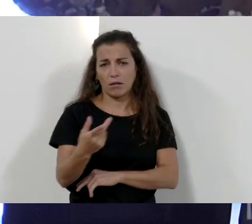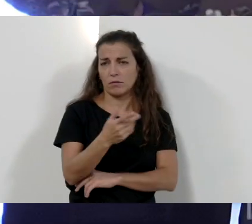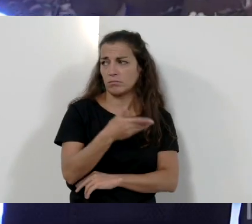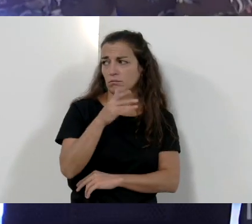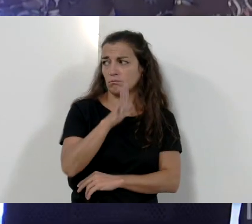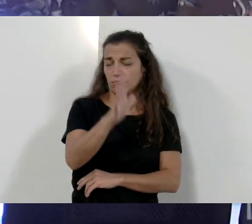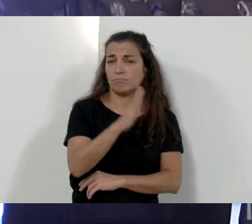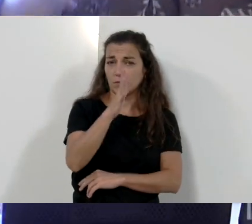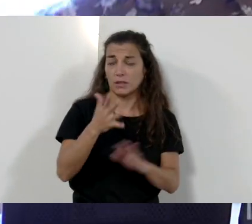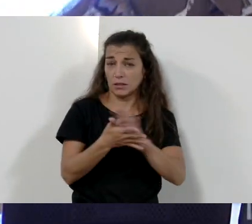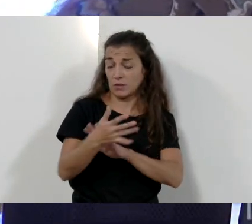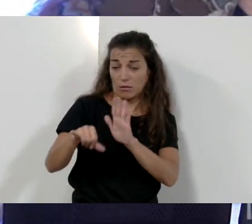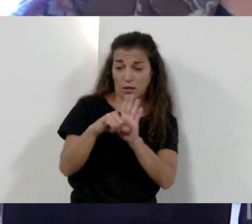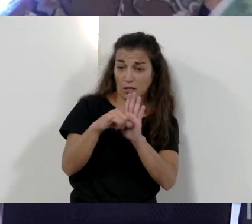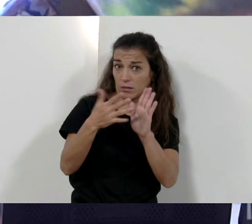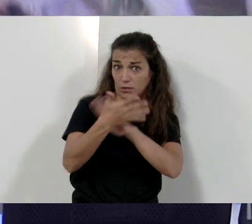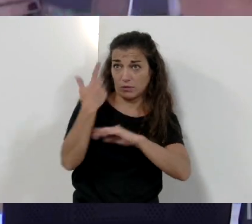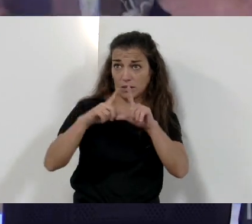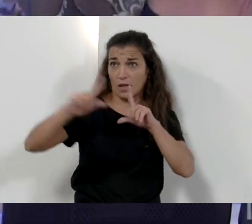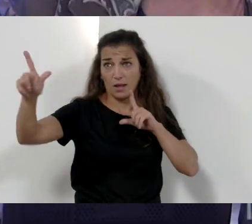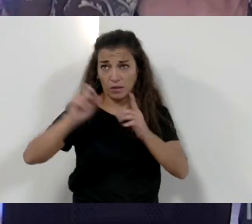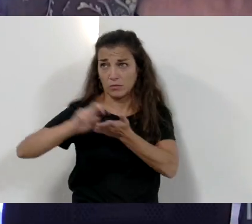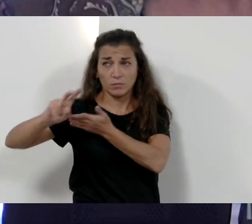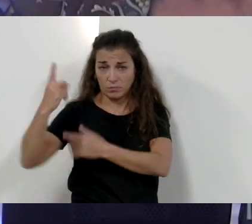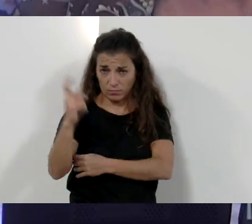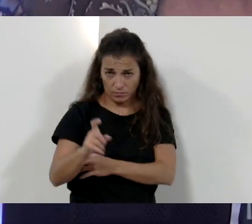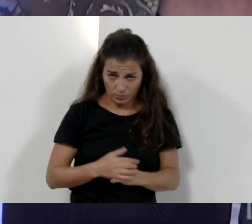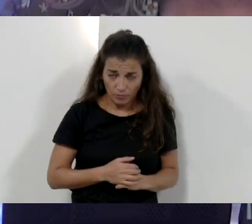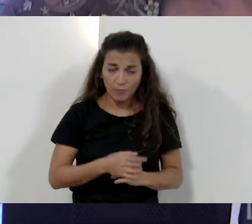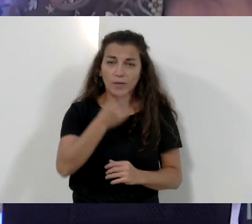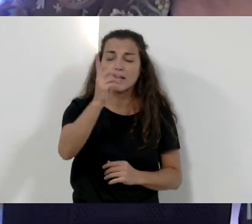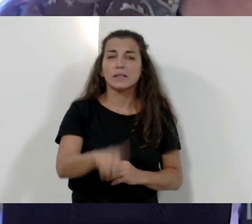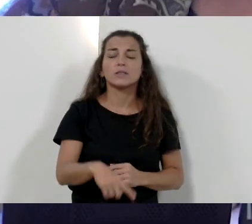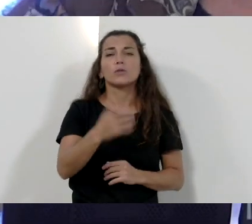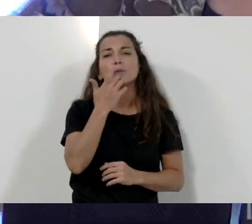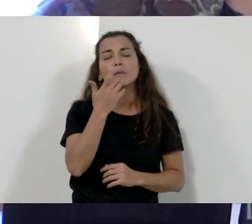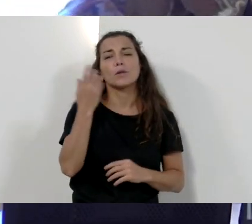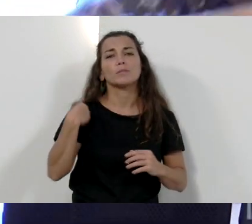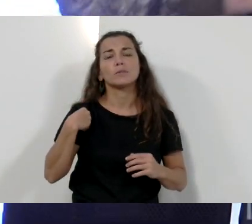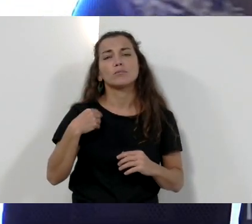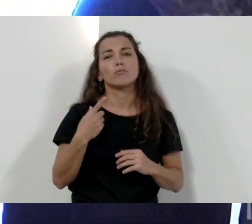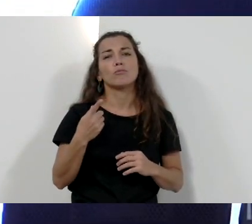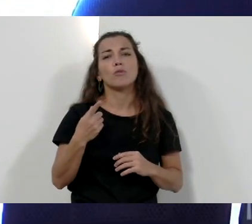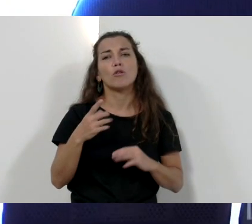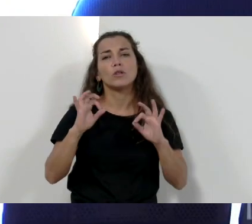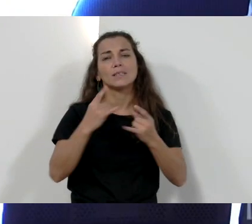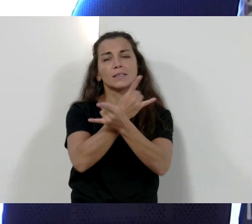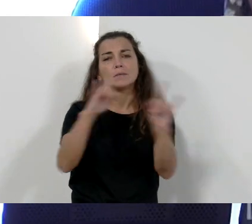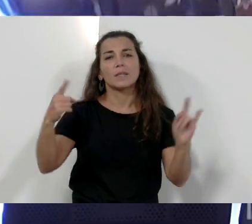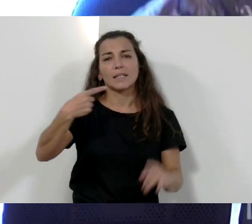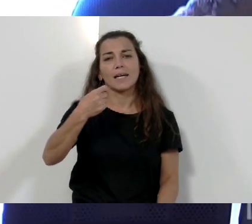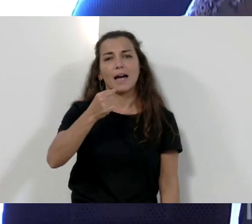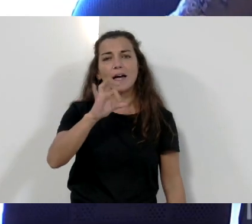lado, ¿eh? No hay que irse mucho más lejos. O el centenario Parque de Gasset, cuando pasan el